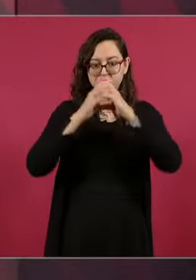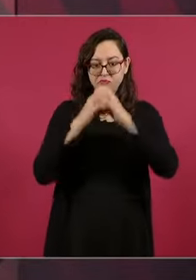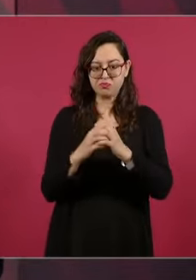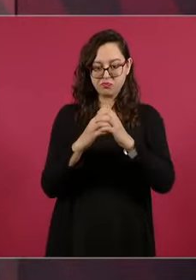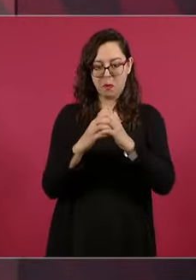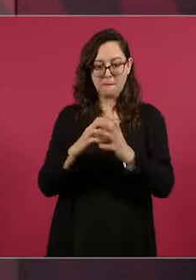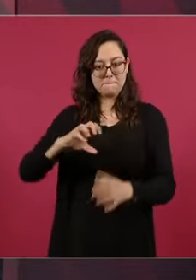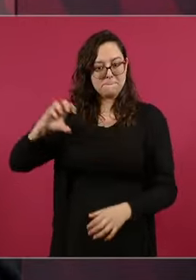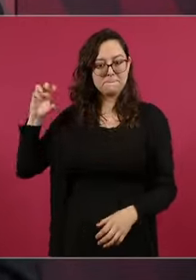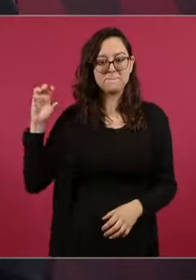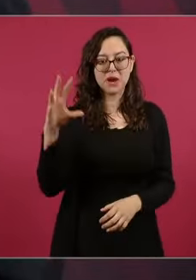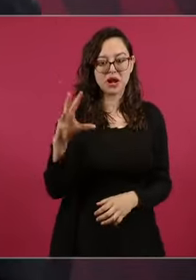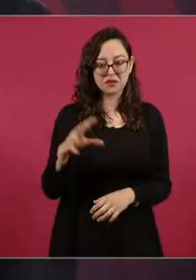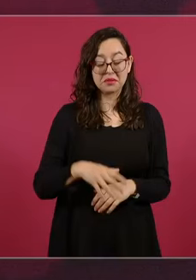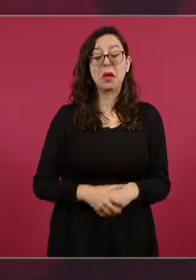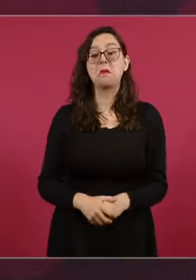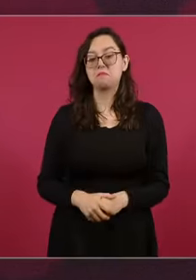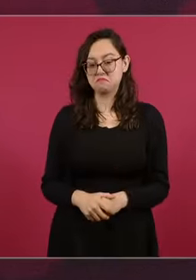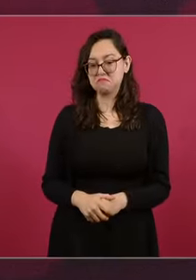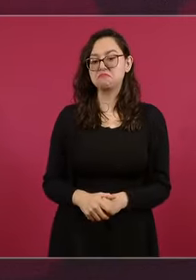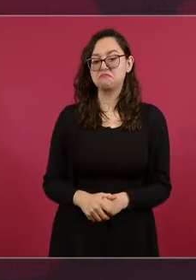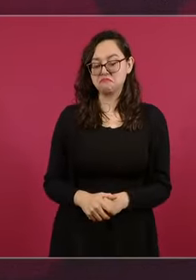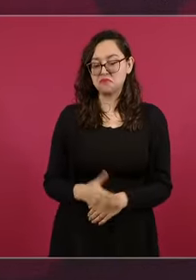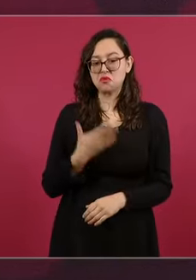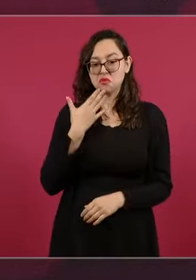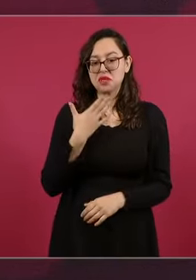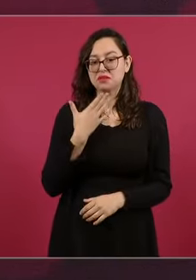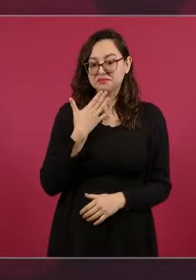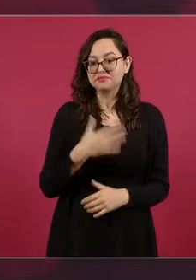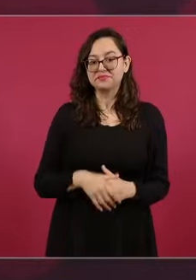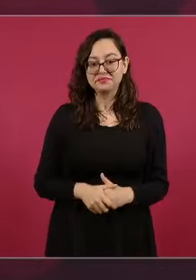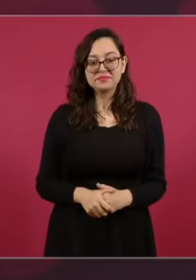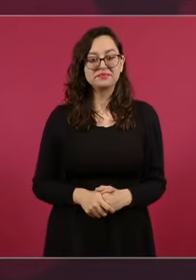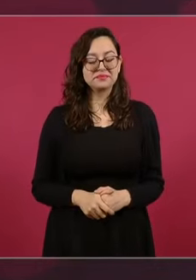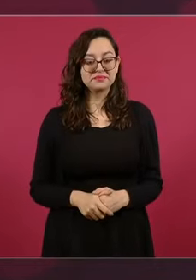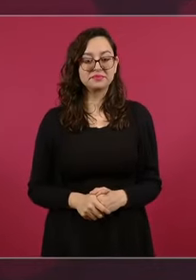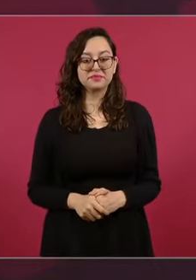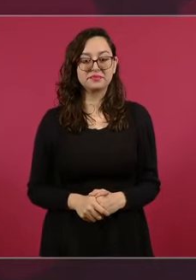Pero se jugaba muy buen béisbol.